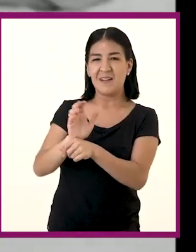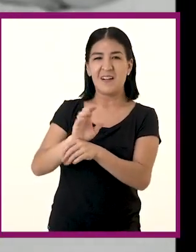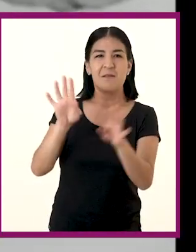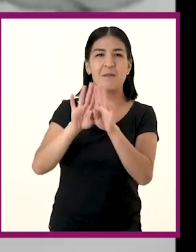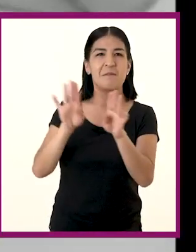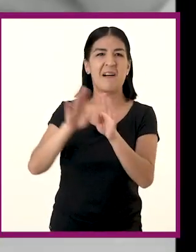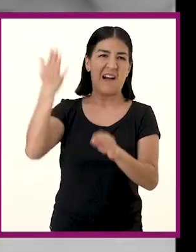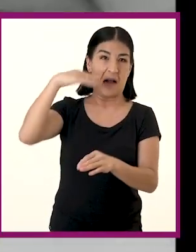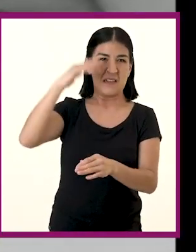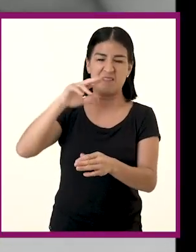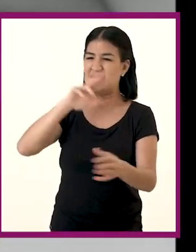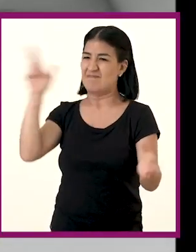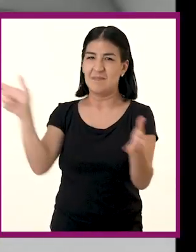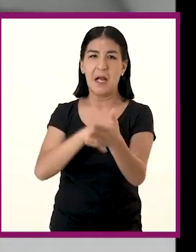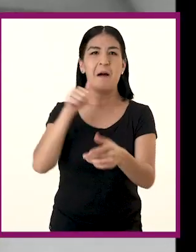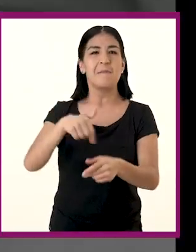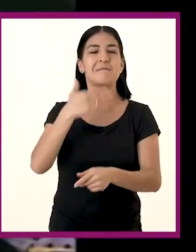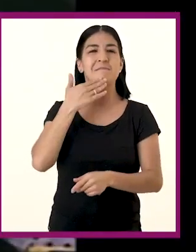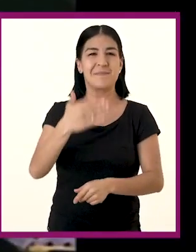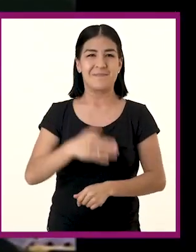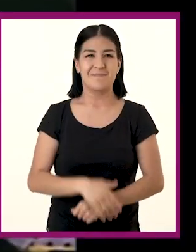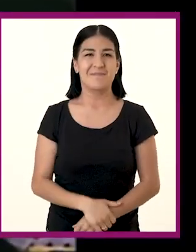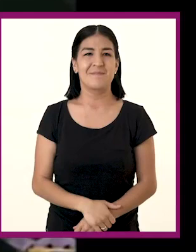ya ve sus películas y no son censuradas?